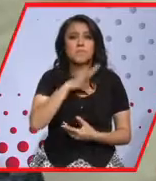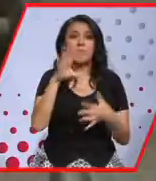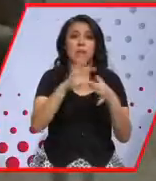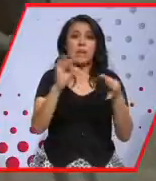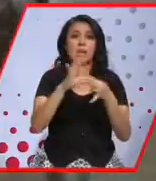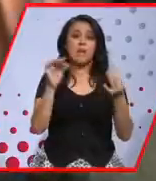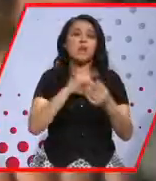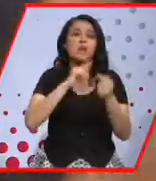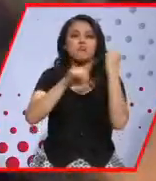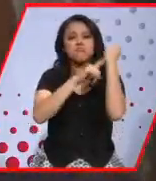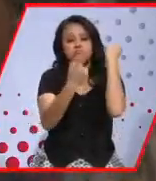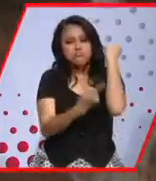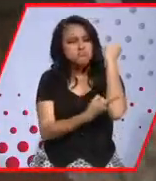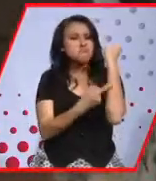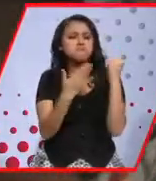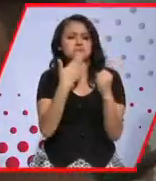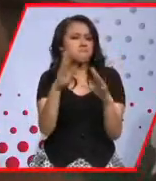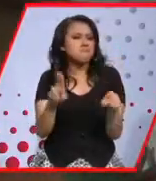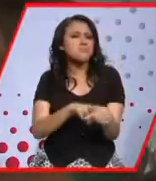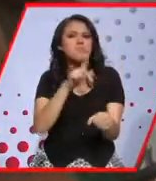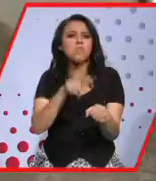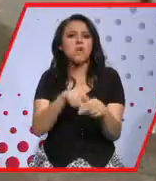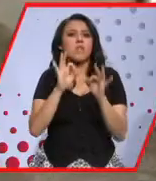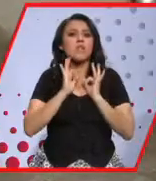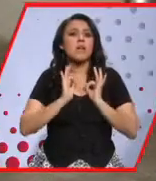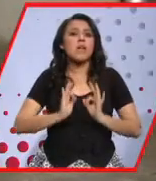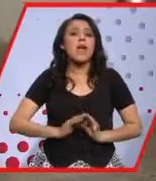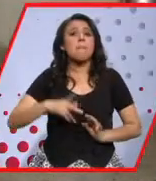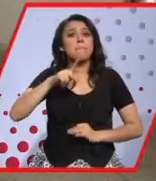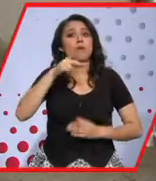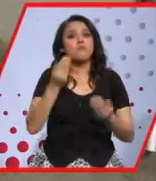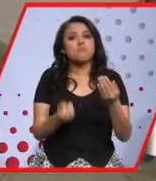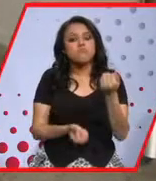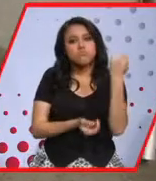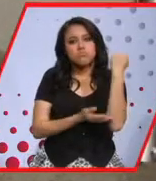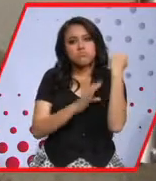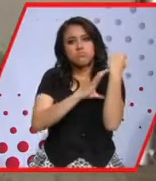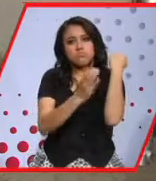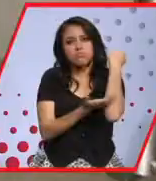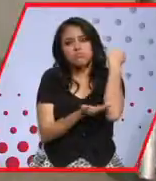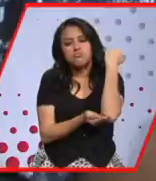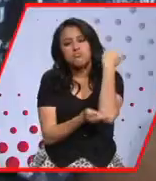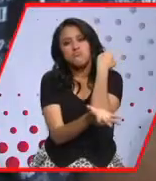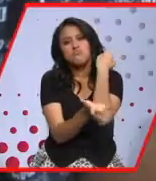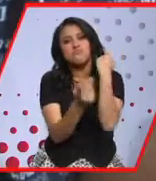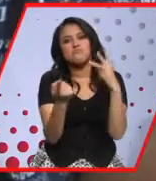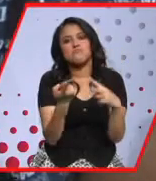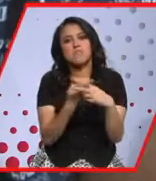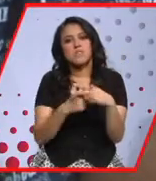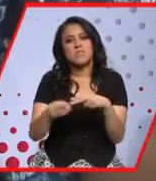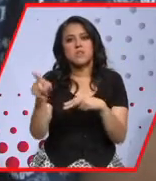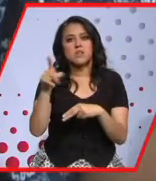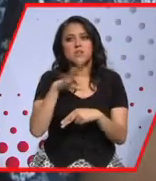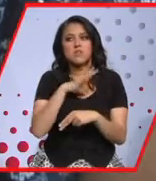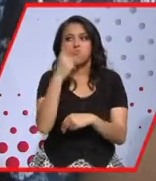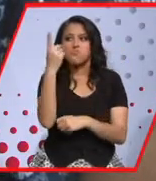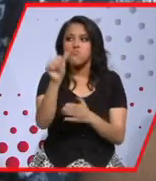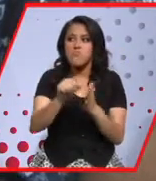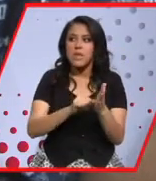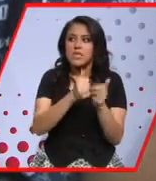su embarazo transcurrió de manera tranquila. Fue hasta el alumbramiento cuando las pruebas comenzaron. Se queda internado